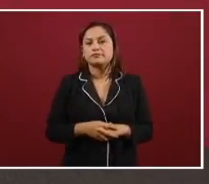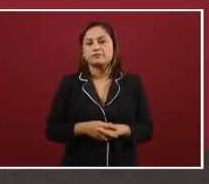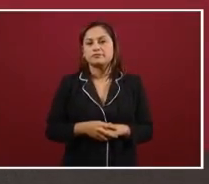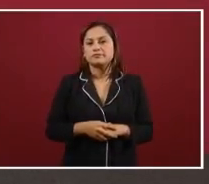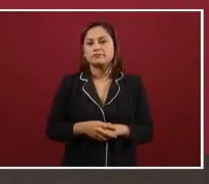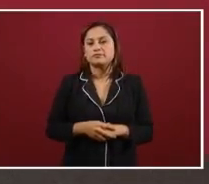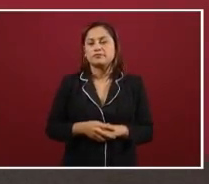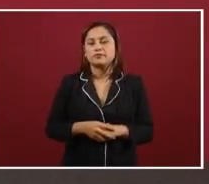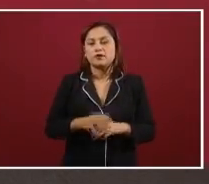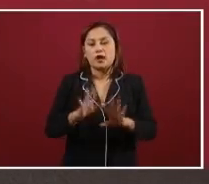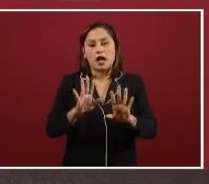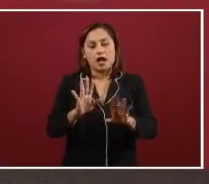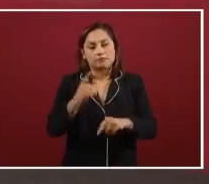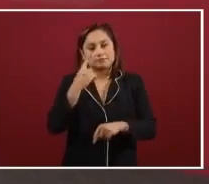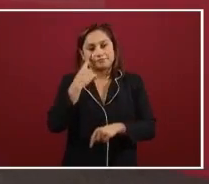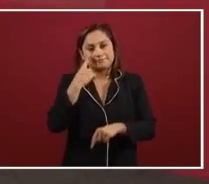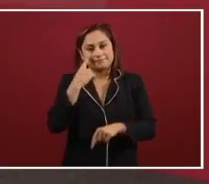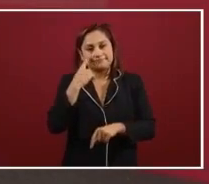por poner un ejemplo,